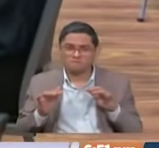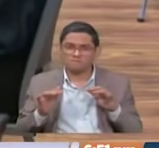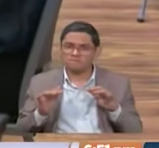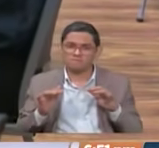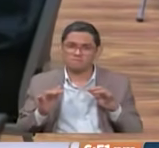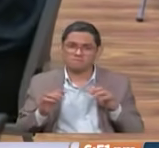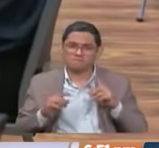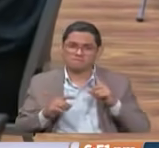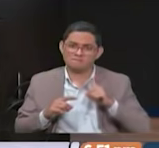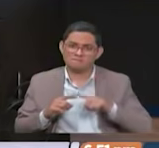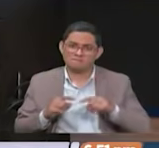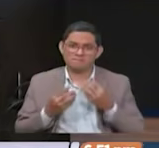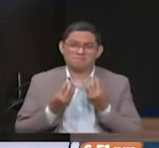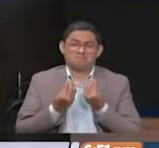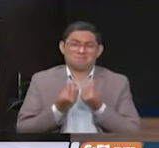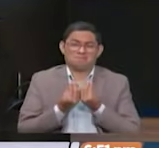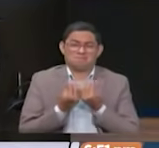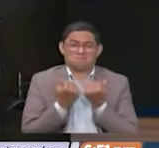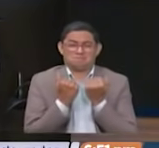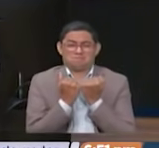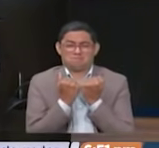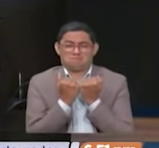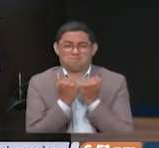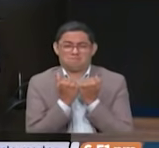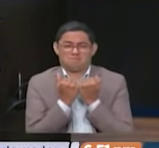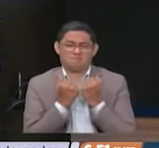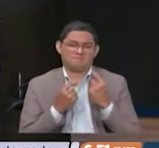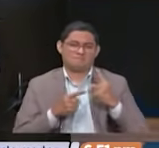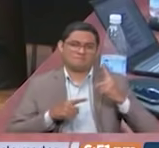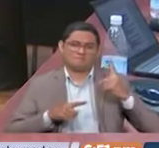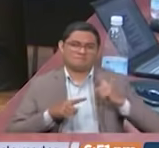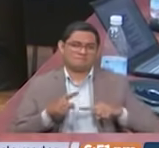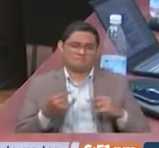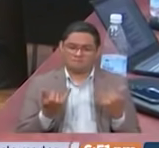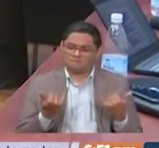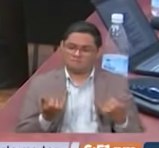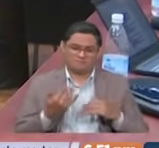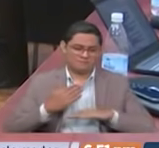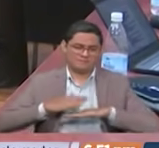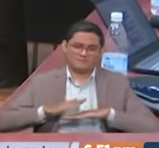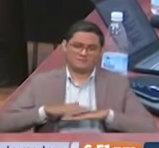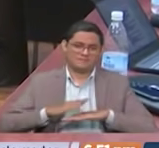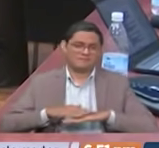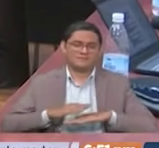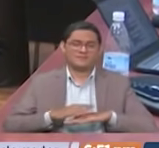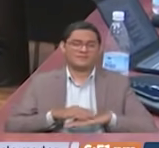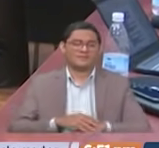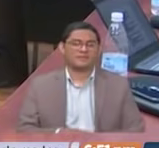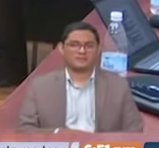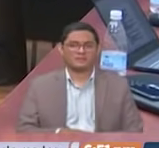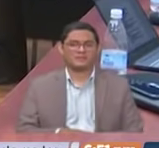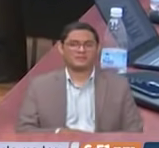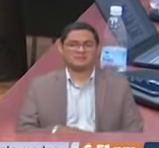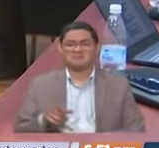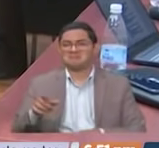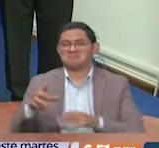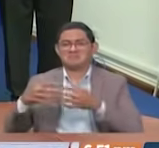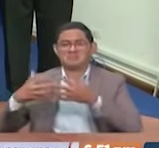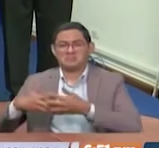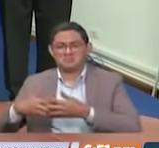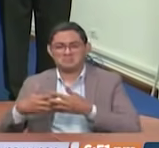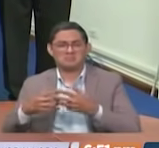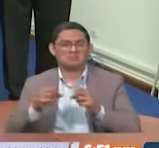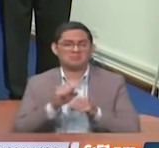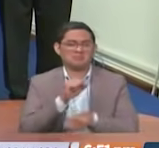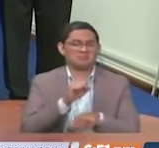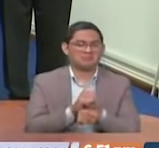que conlleven aglomeraciones en sitios públicos de cualquier índole ya sea comercial social